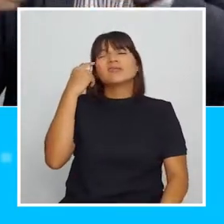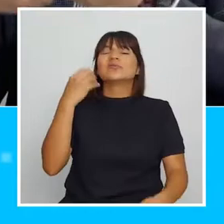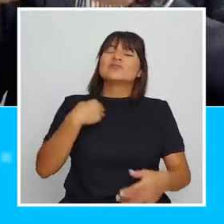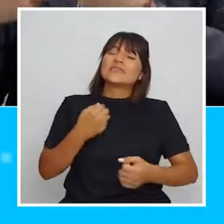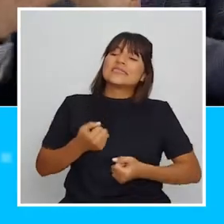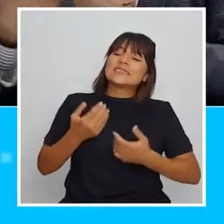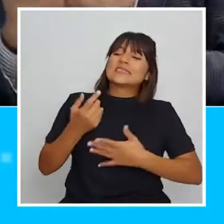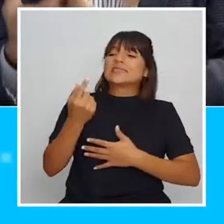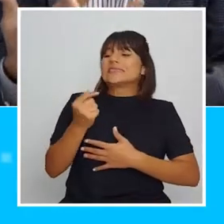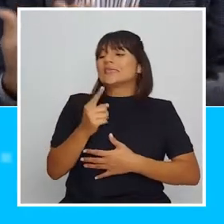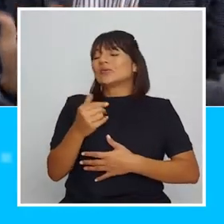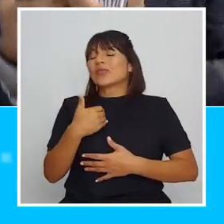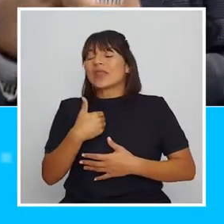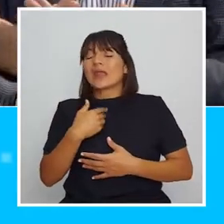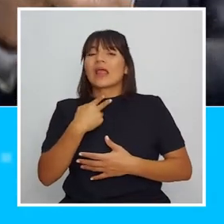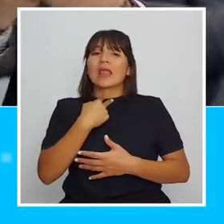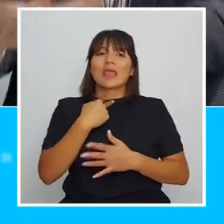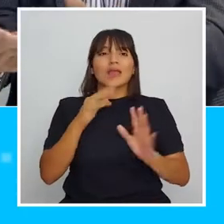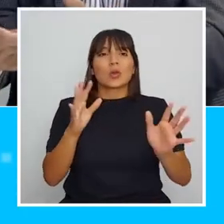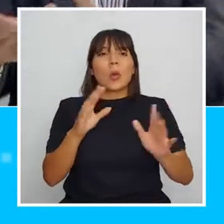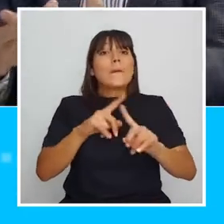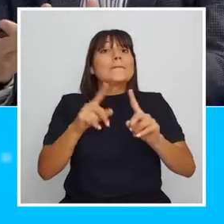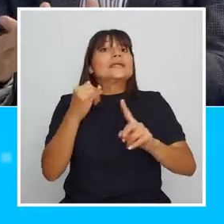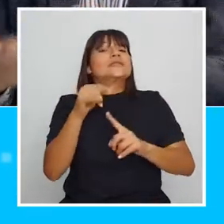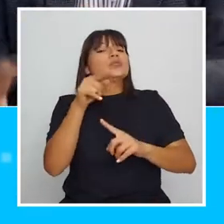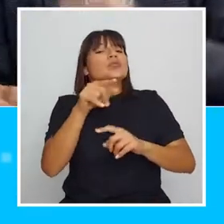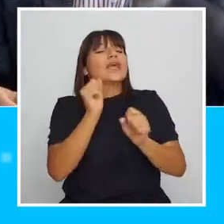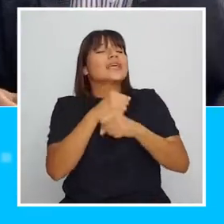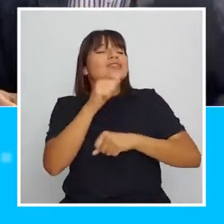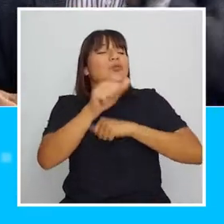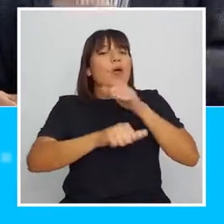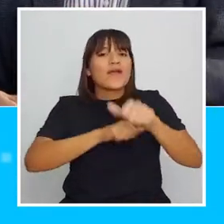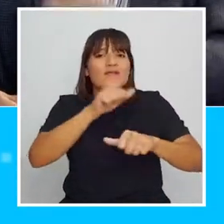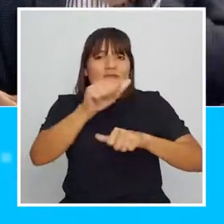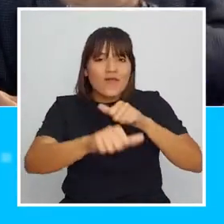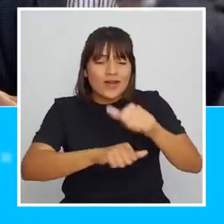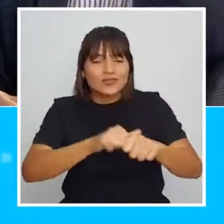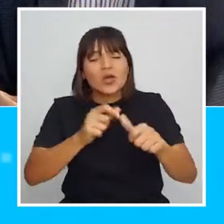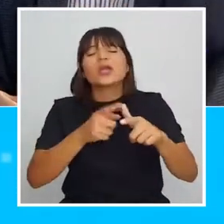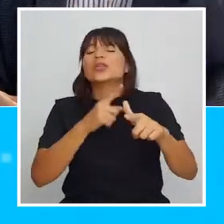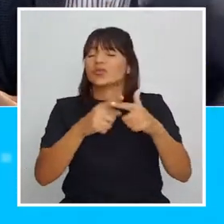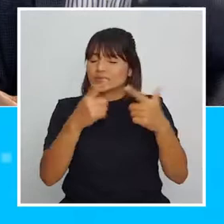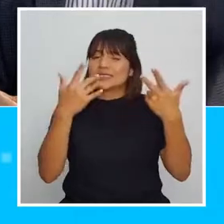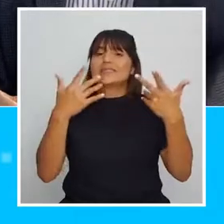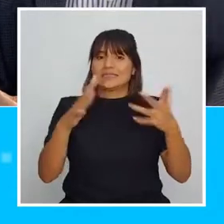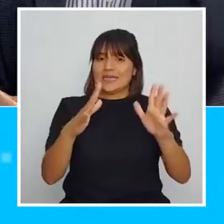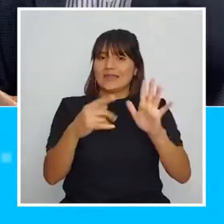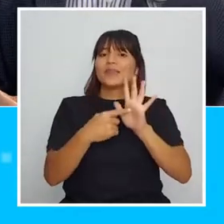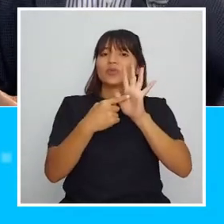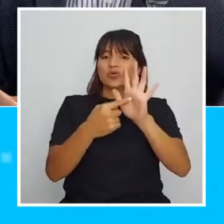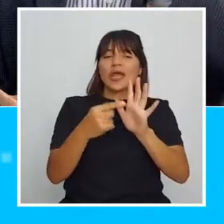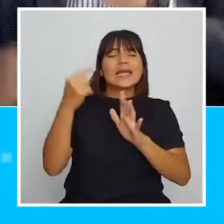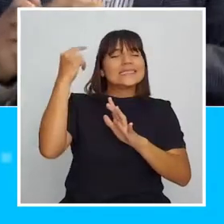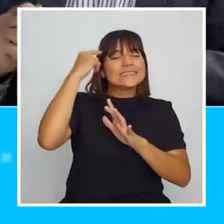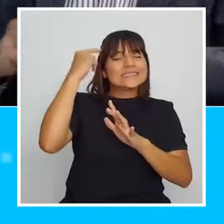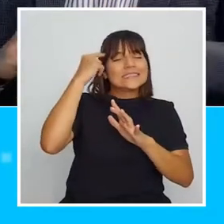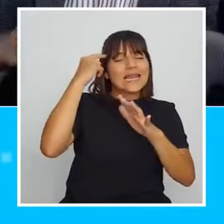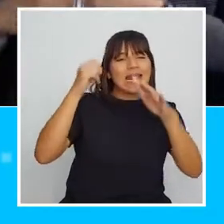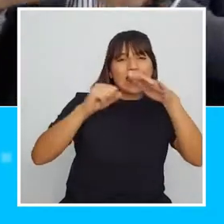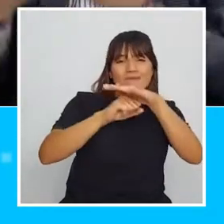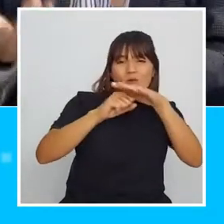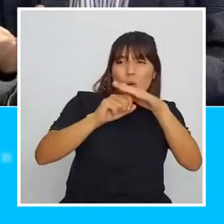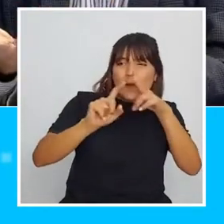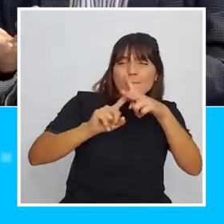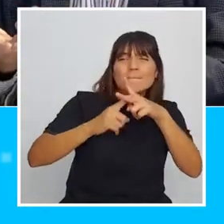un esfuerzo mucho más premeditado en función de ese objetivo, está demostrado, el cerebro comienza a reforzarse. Entonces,